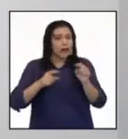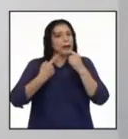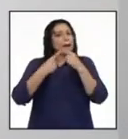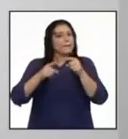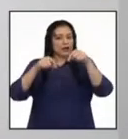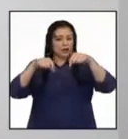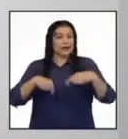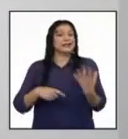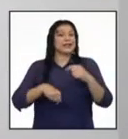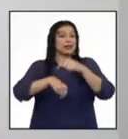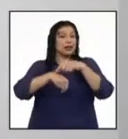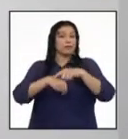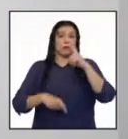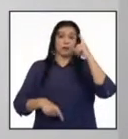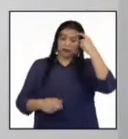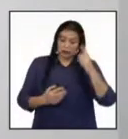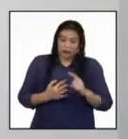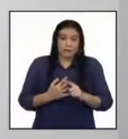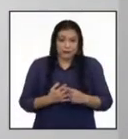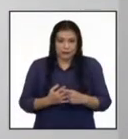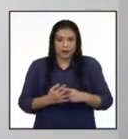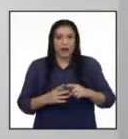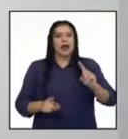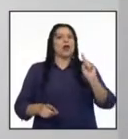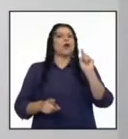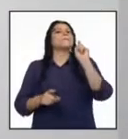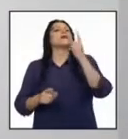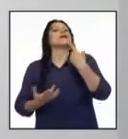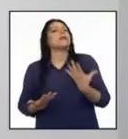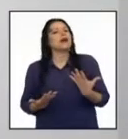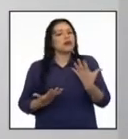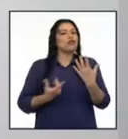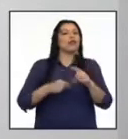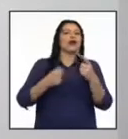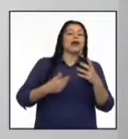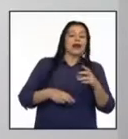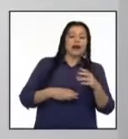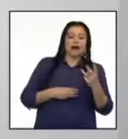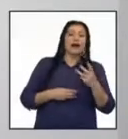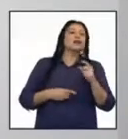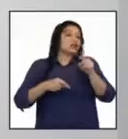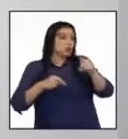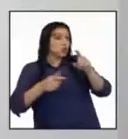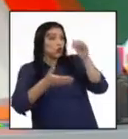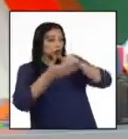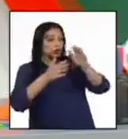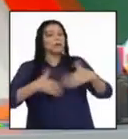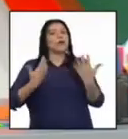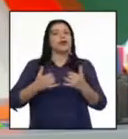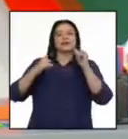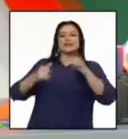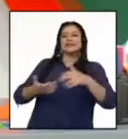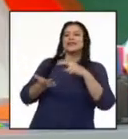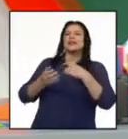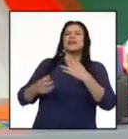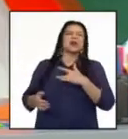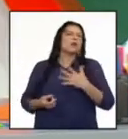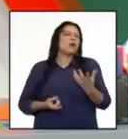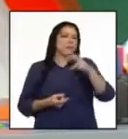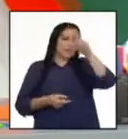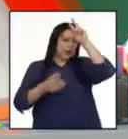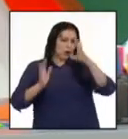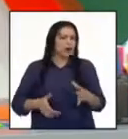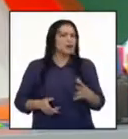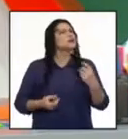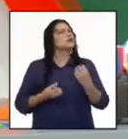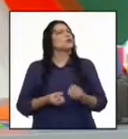este momento político inicial, lo primero fue condición para obtener la ciudadanía. Entonces, ¿cuánto había avanzado